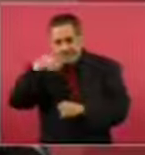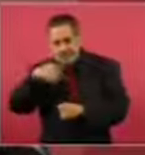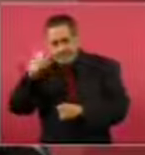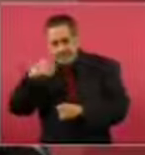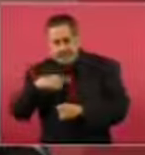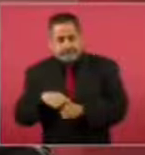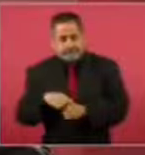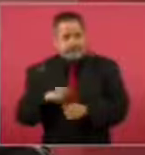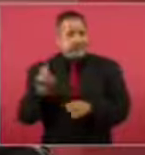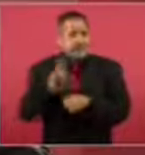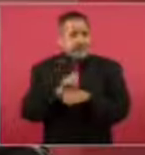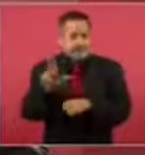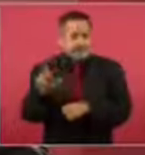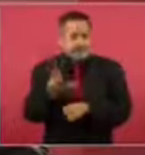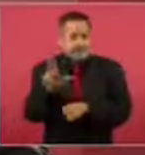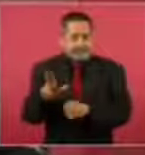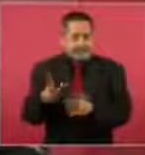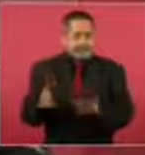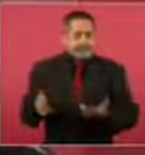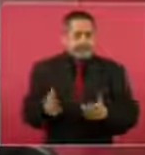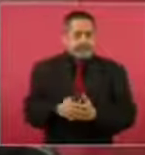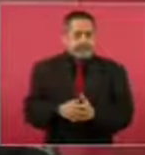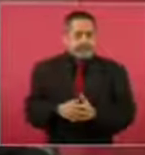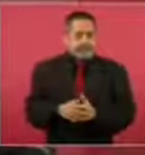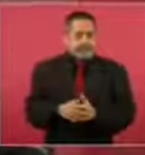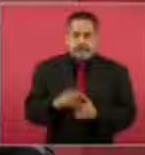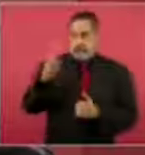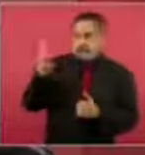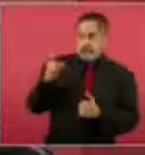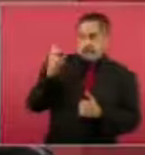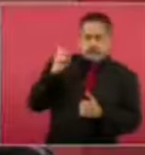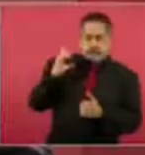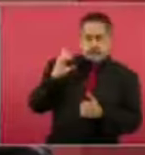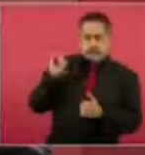Esto fue el martes. El avión de Washington.